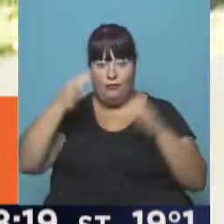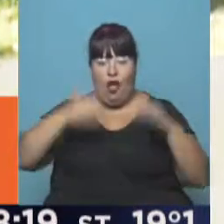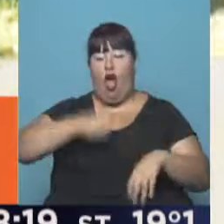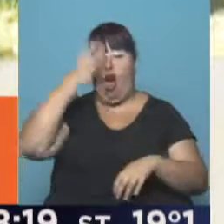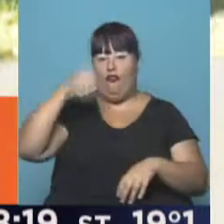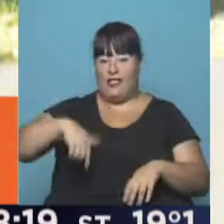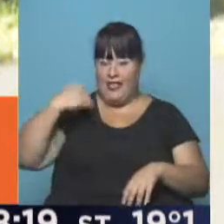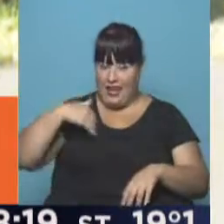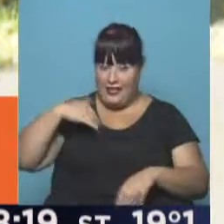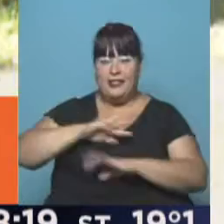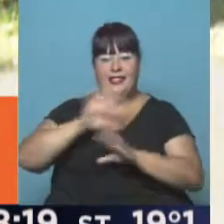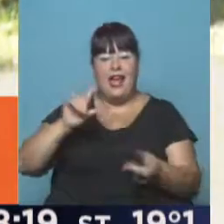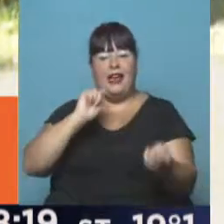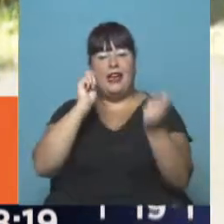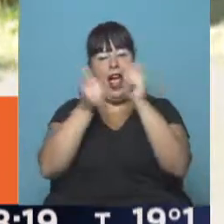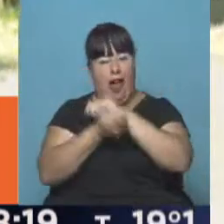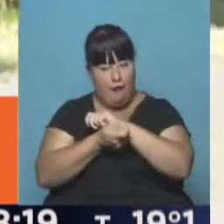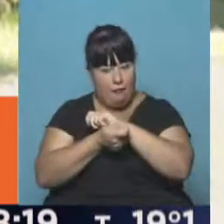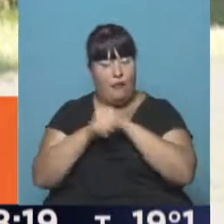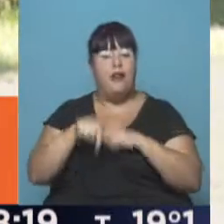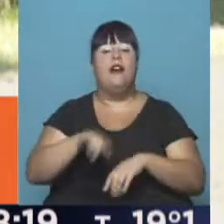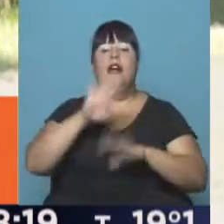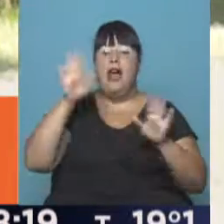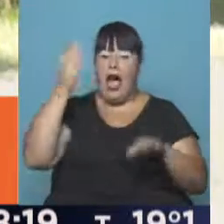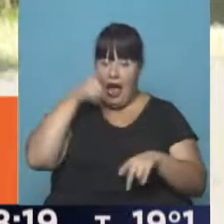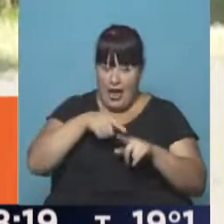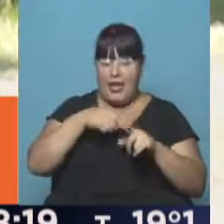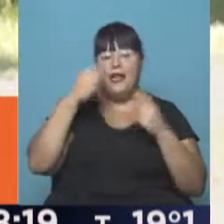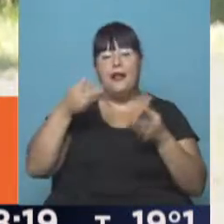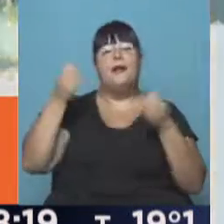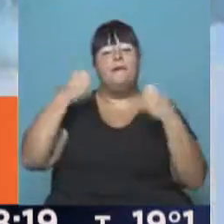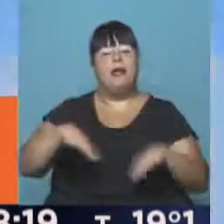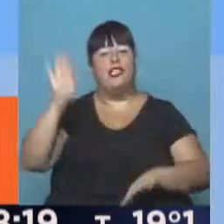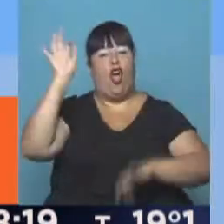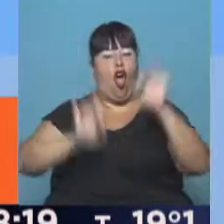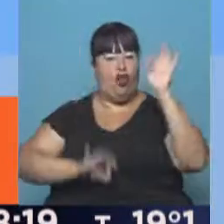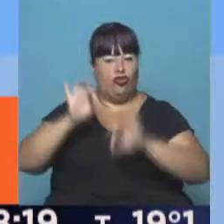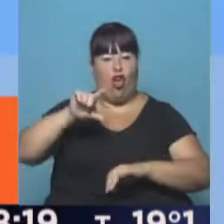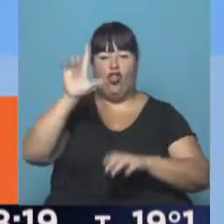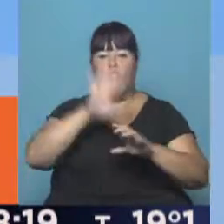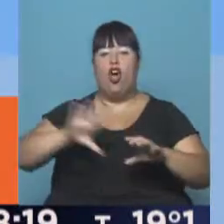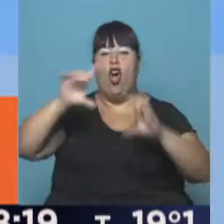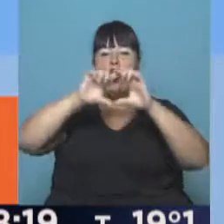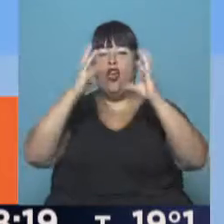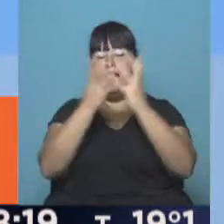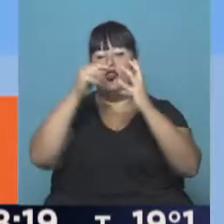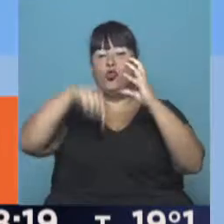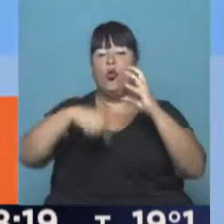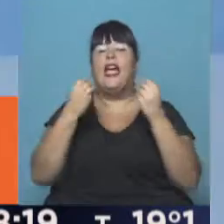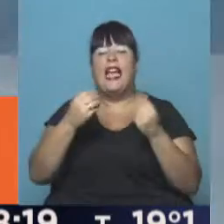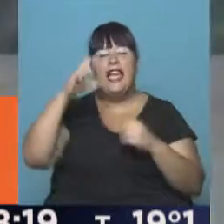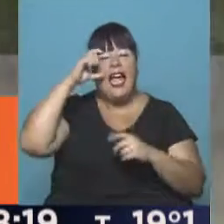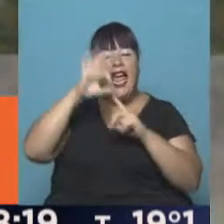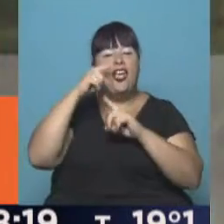oficial argentina, se produjo el equinoccio y a partir de allí le damos la bienvenida al otoño en todo el hemisferio sur. ¿Qué es el equinoccio?